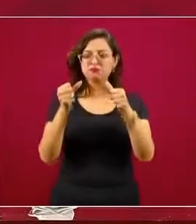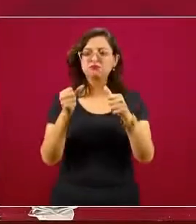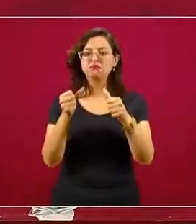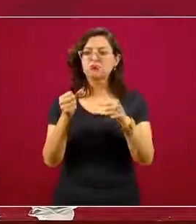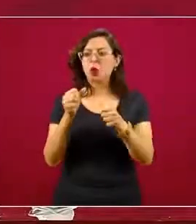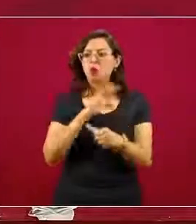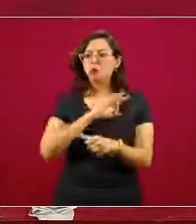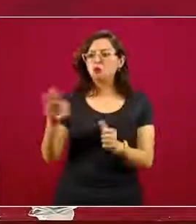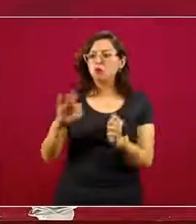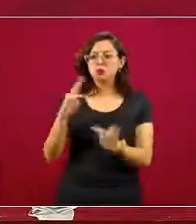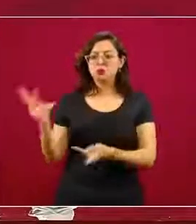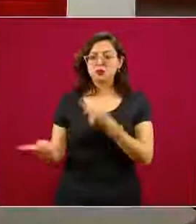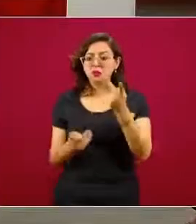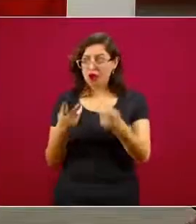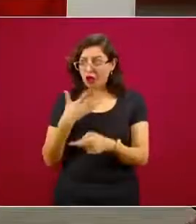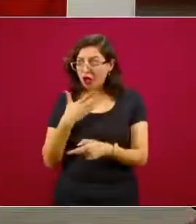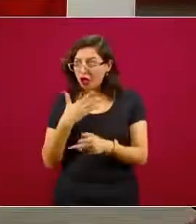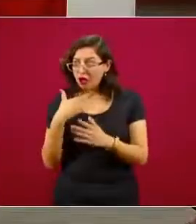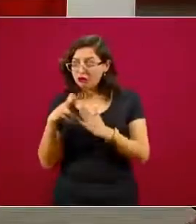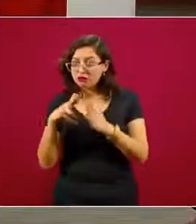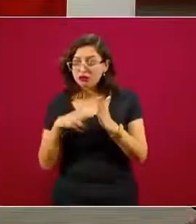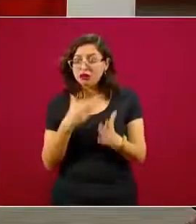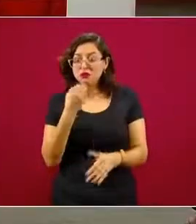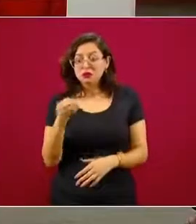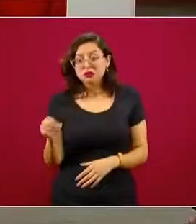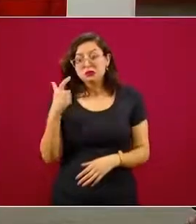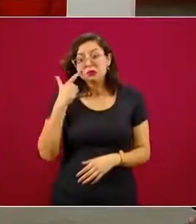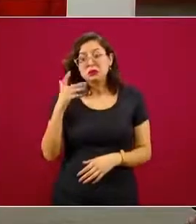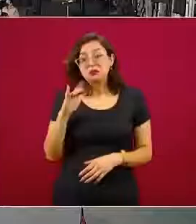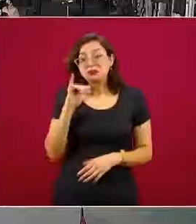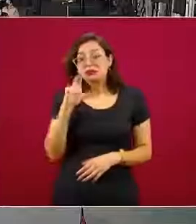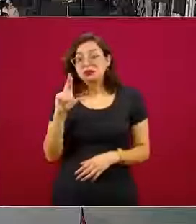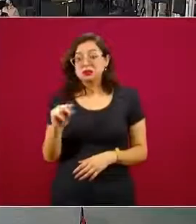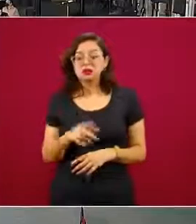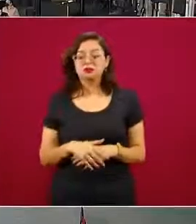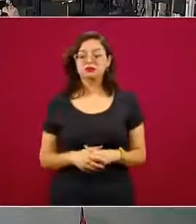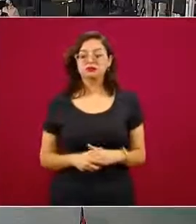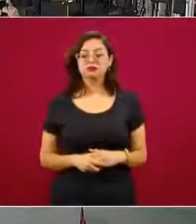podemos consultar si existe un requerimiento formal.